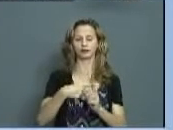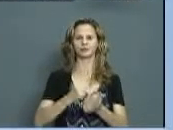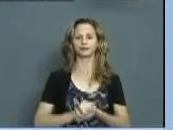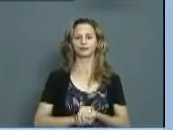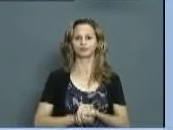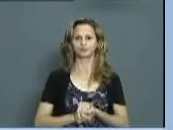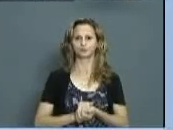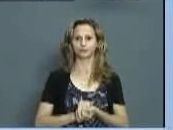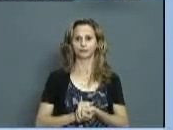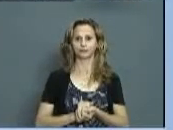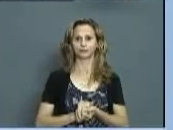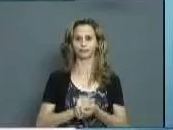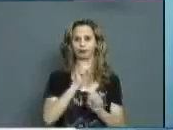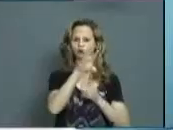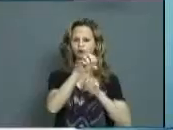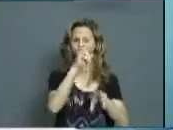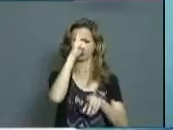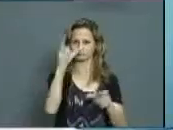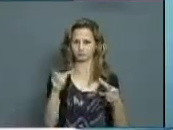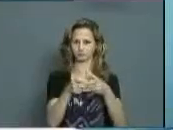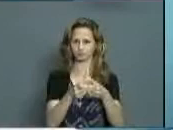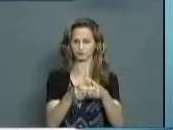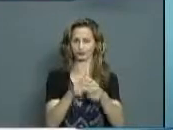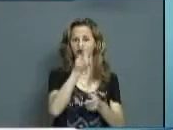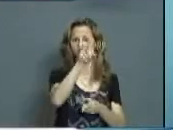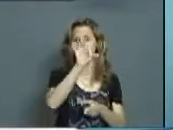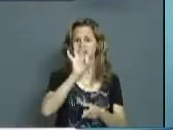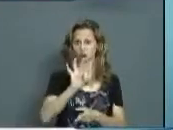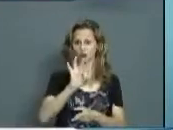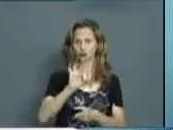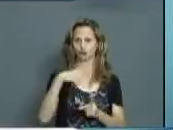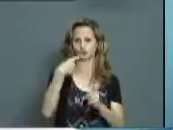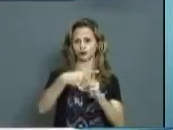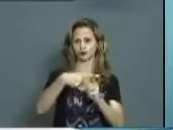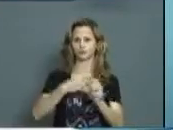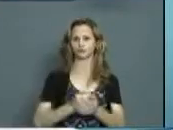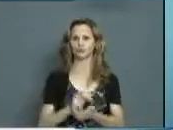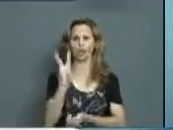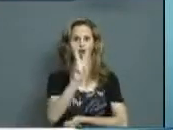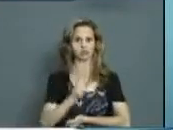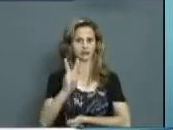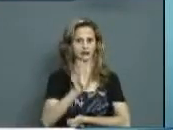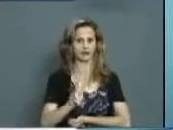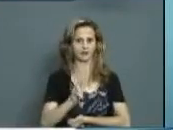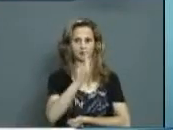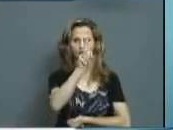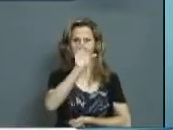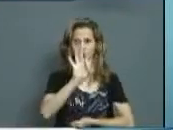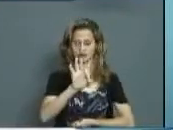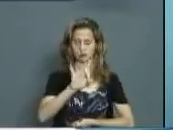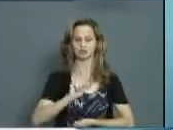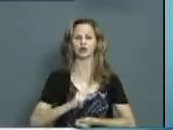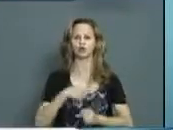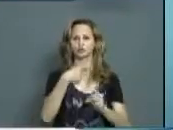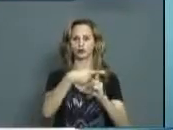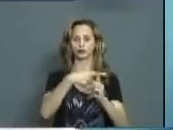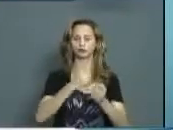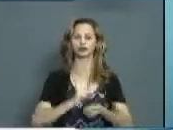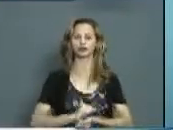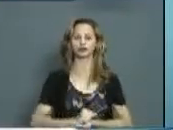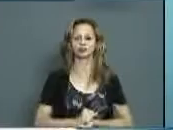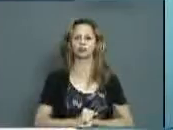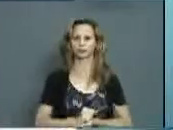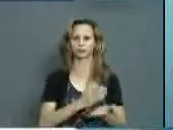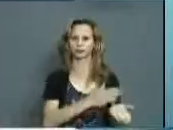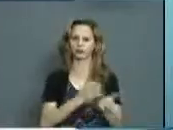de salud Manuel Díaz Legrá con 18 pacientes contagiados. Área de salud Alcides Pino, 18 pacientes con la COVID-19.